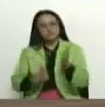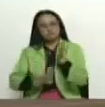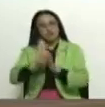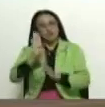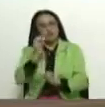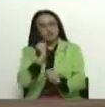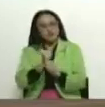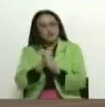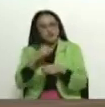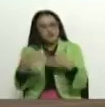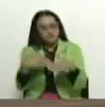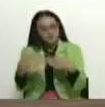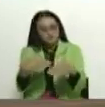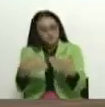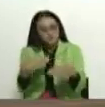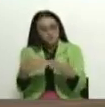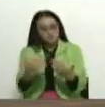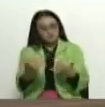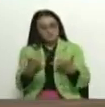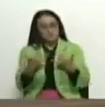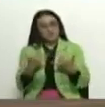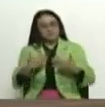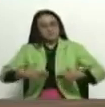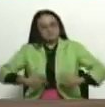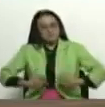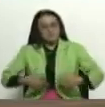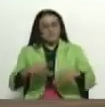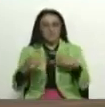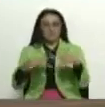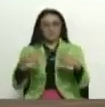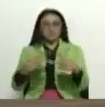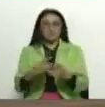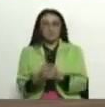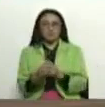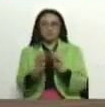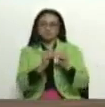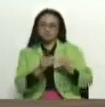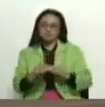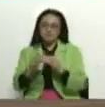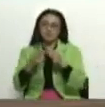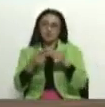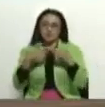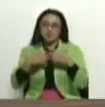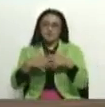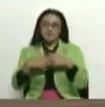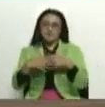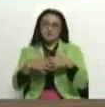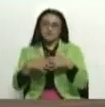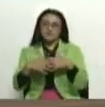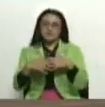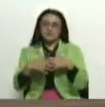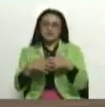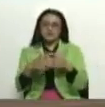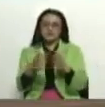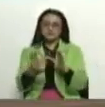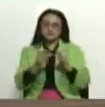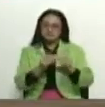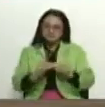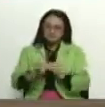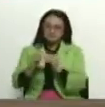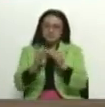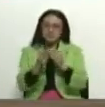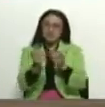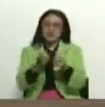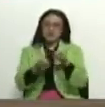trabajo, con producción, con productividad, recuperando toda la industria, recuperando el campo, recuperando